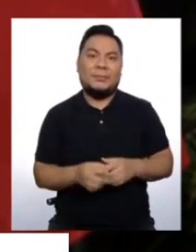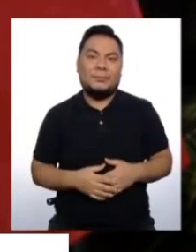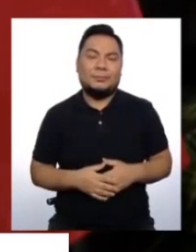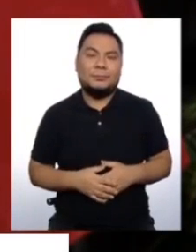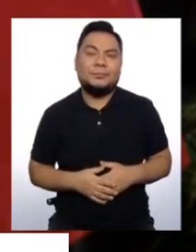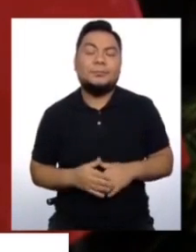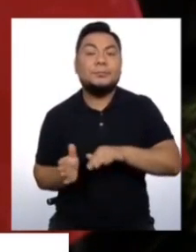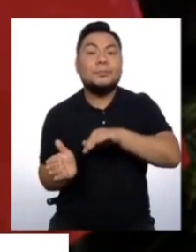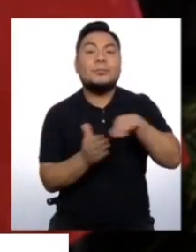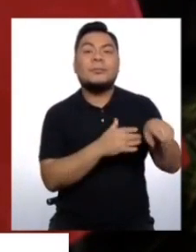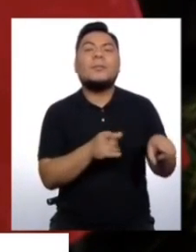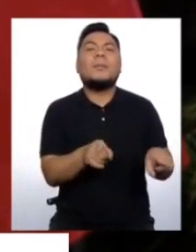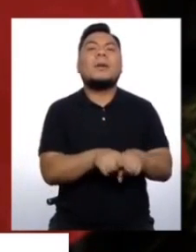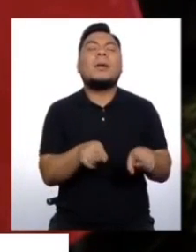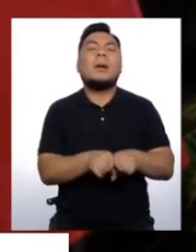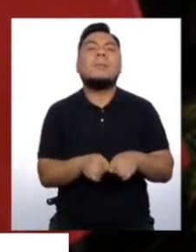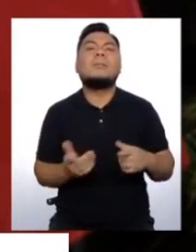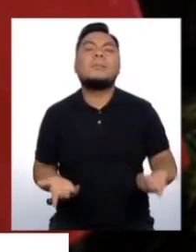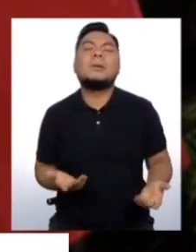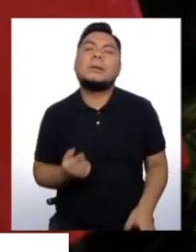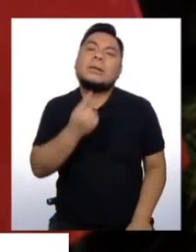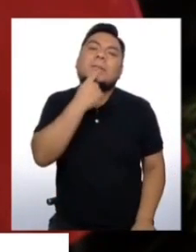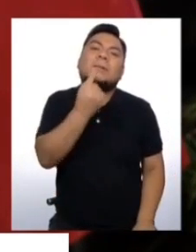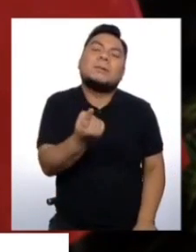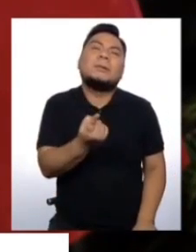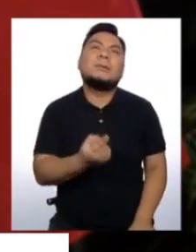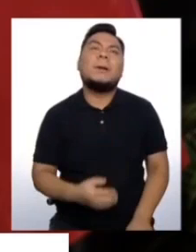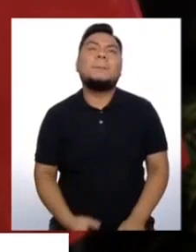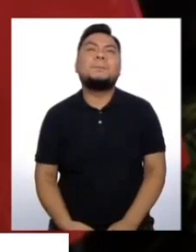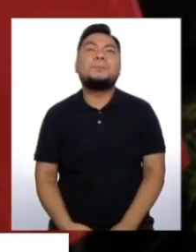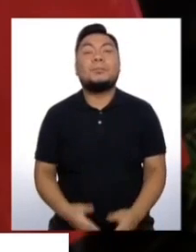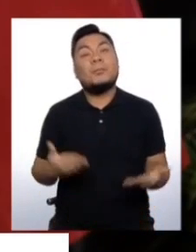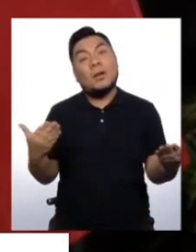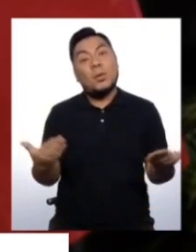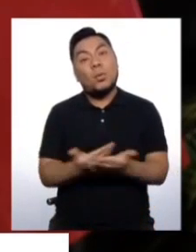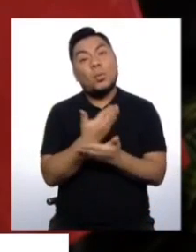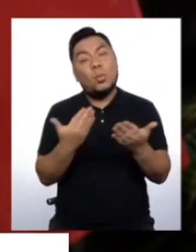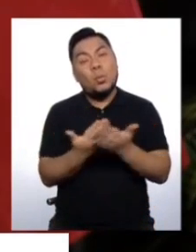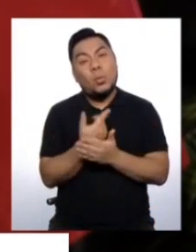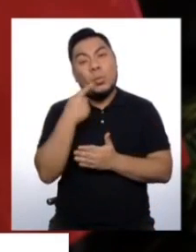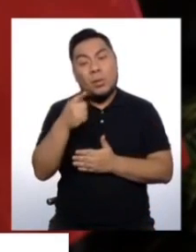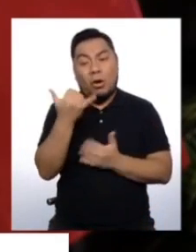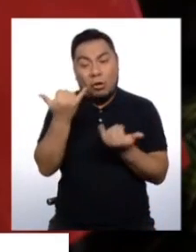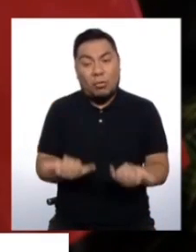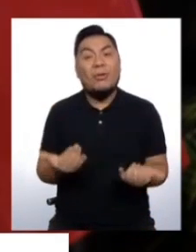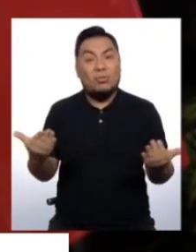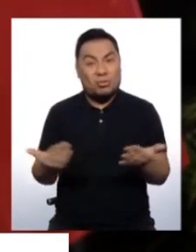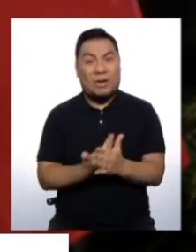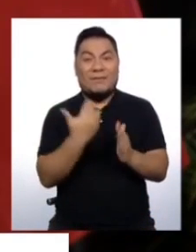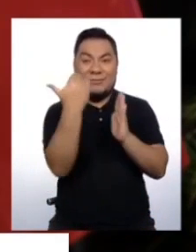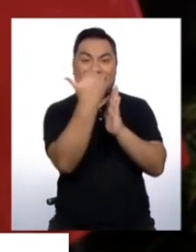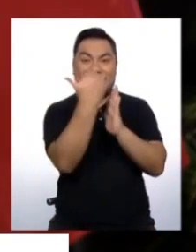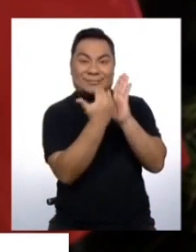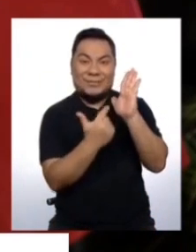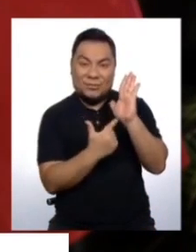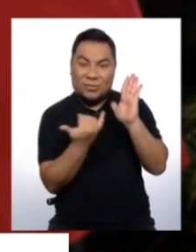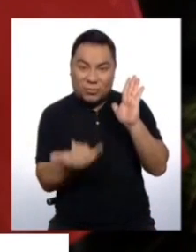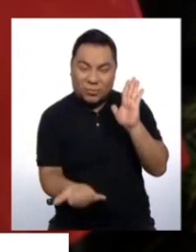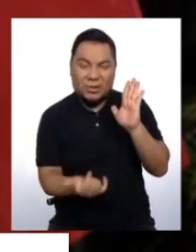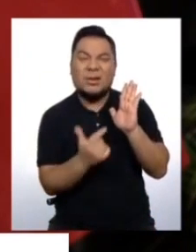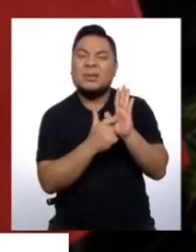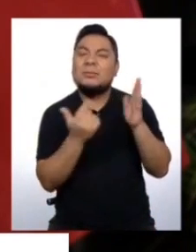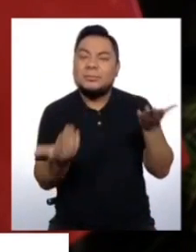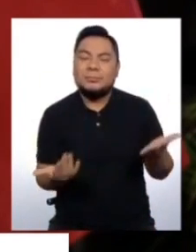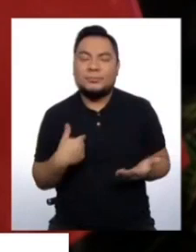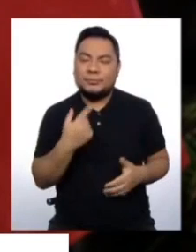Manifestarles también que uno de los temas nuevos a partir del día de hoy es que,